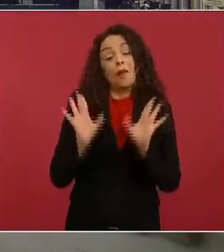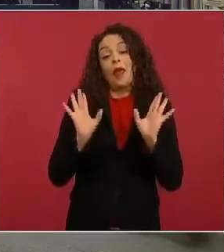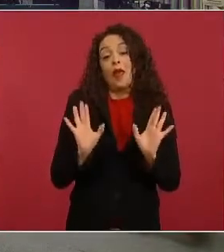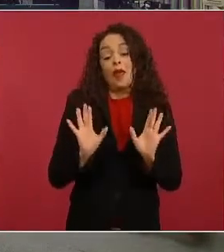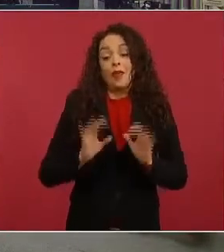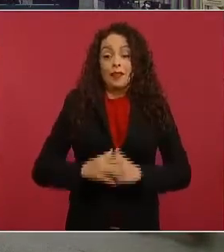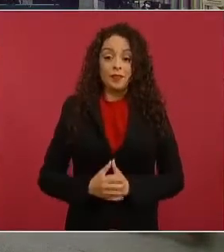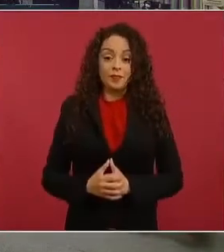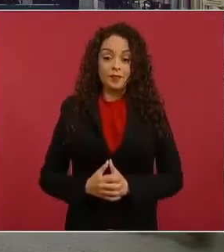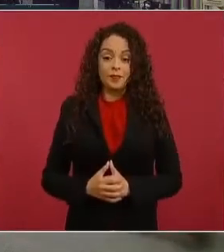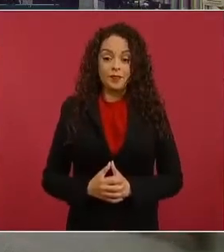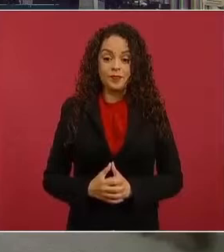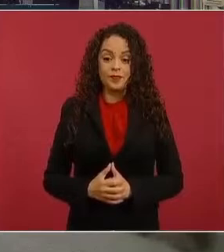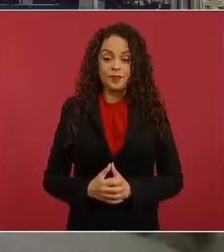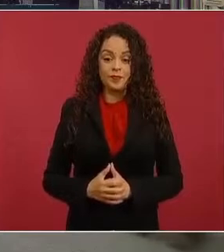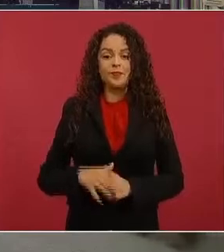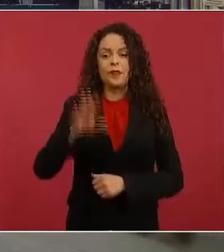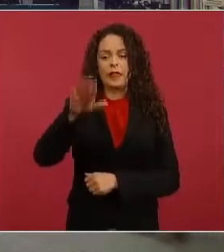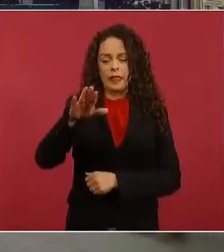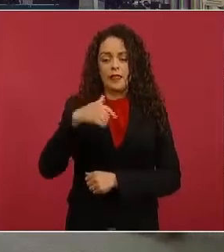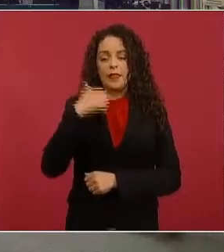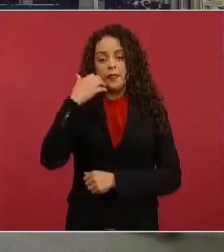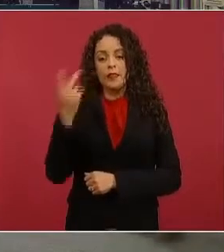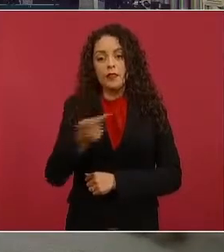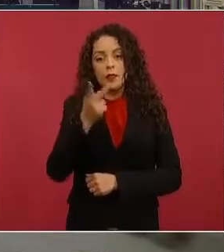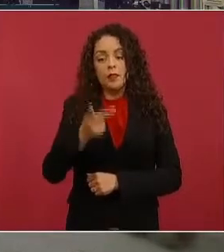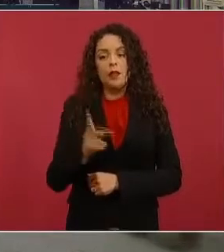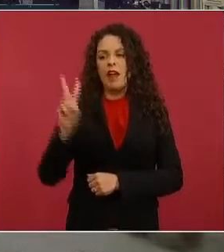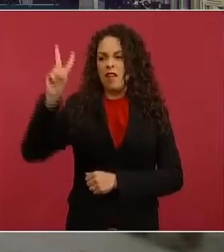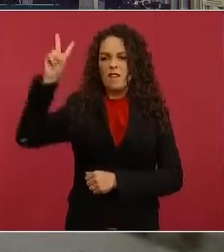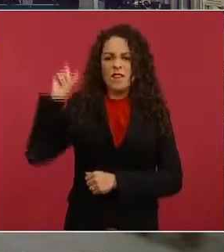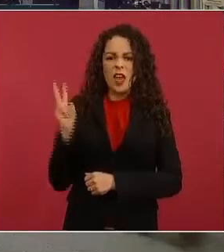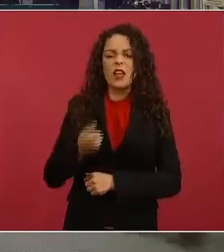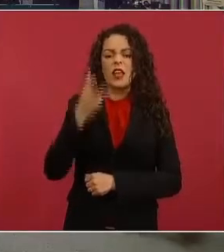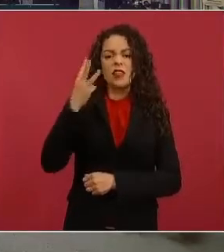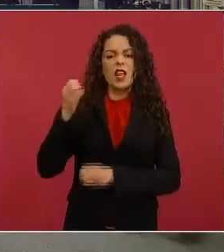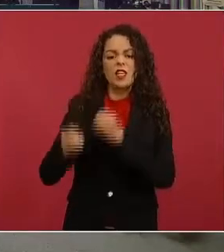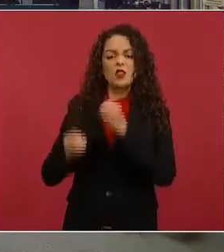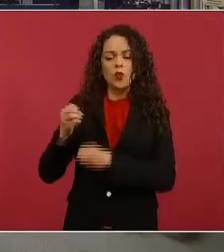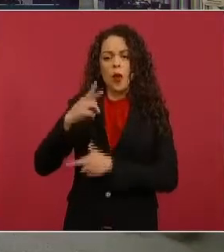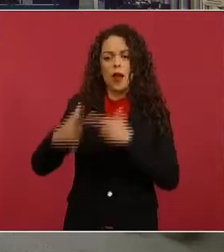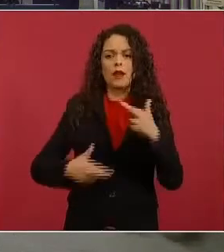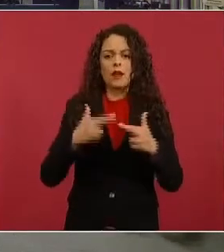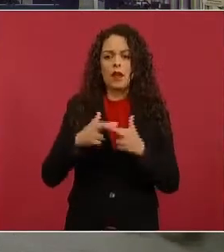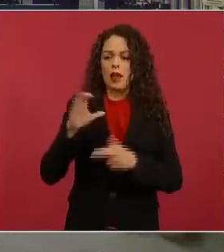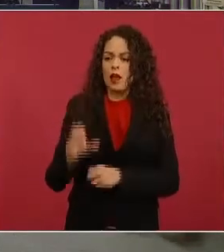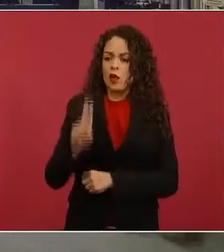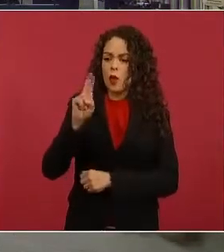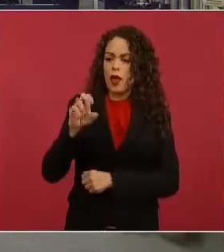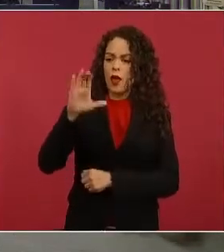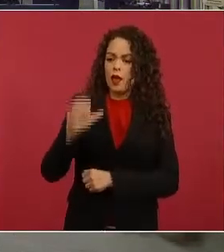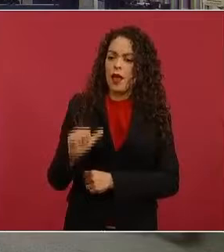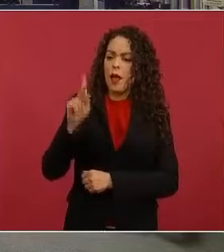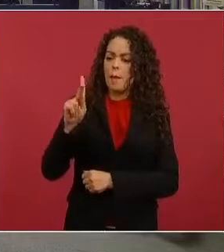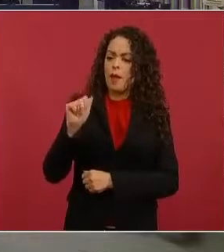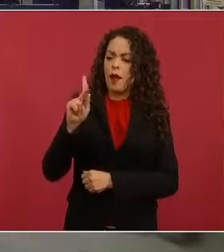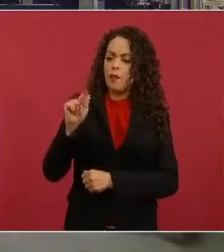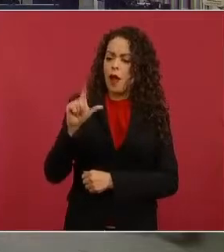Bien, presidente. El viernes pasado, 3 jueces del Tribunal de Enjuiciamiento de la región de la Cuenca del Papaloapan,